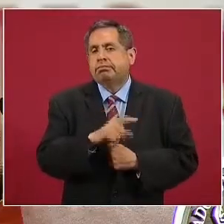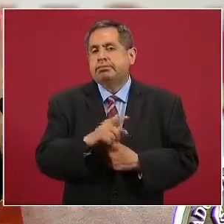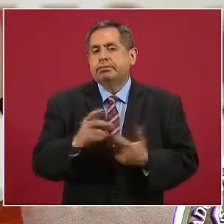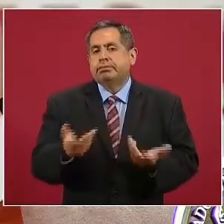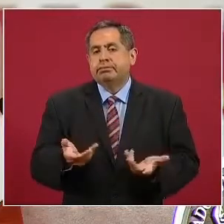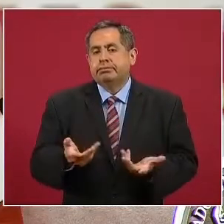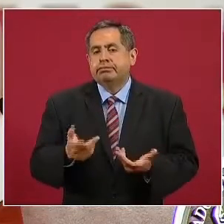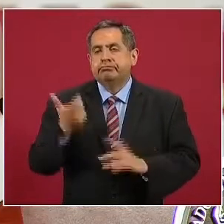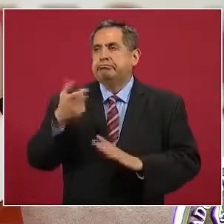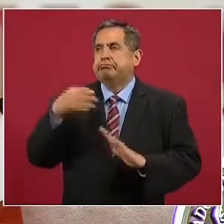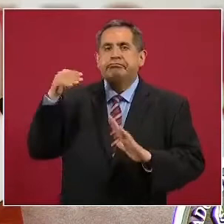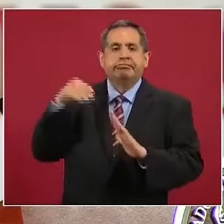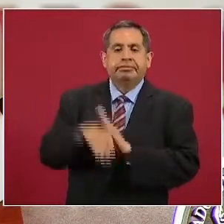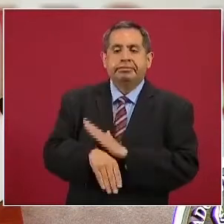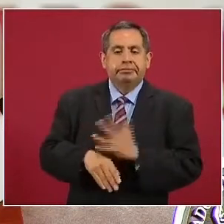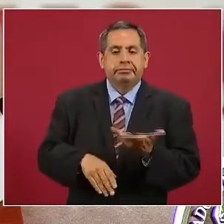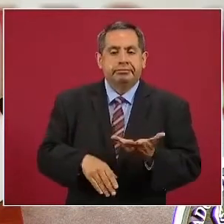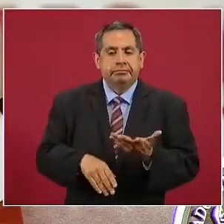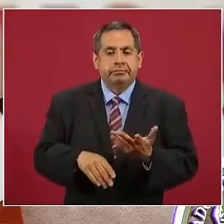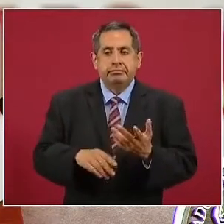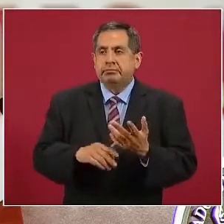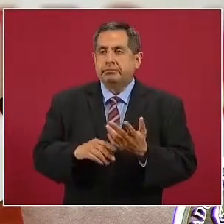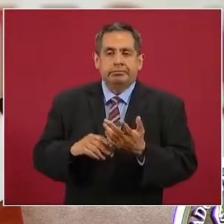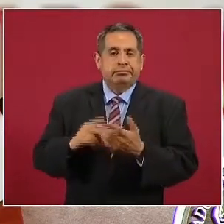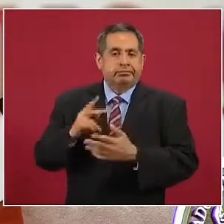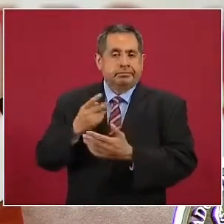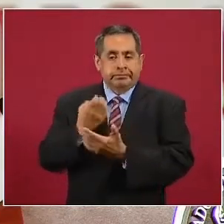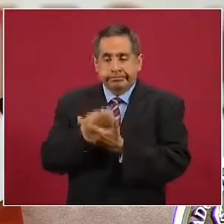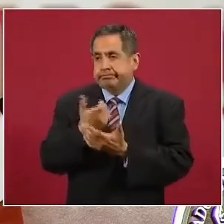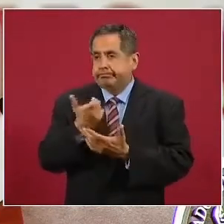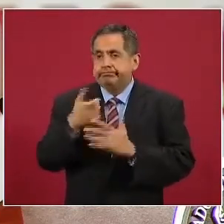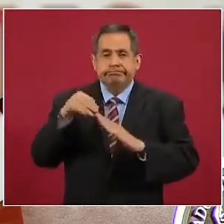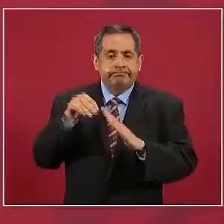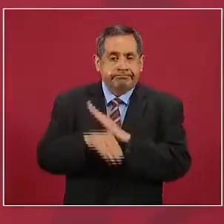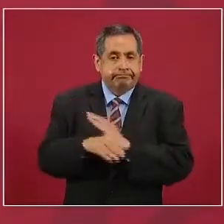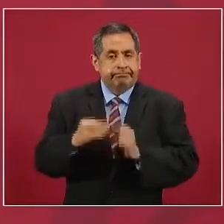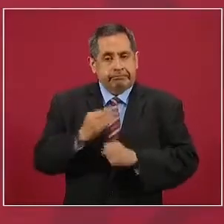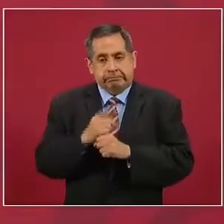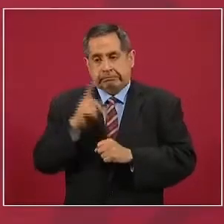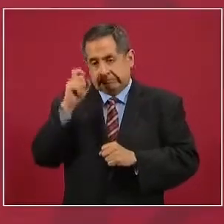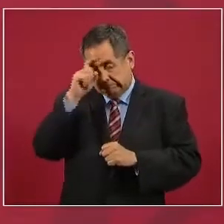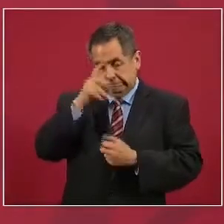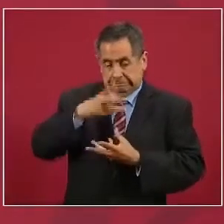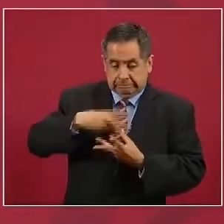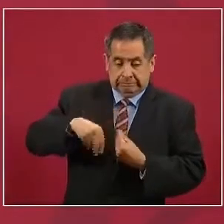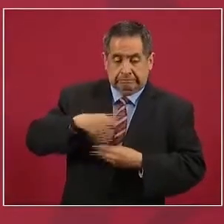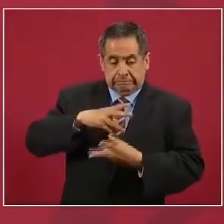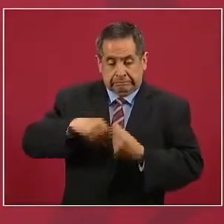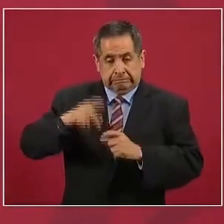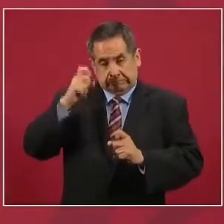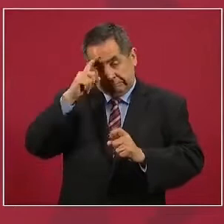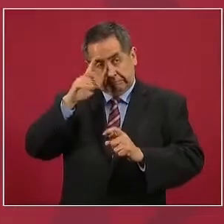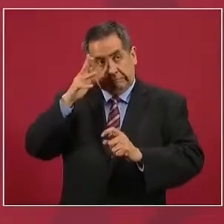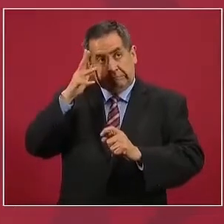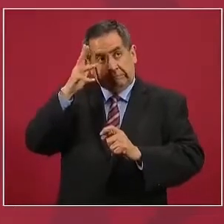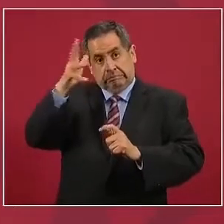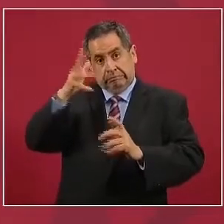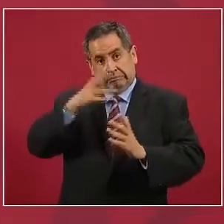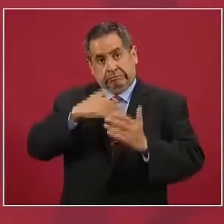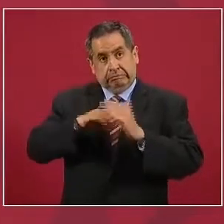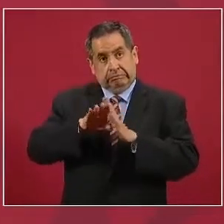se cayeron sus economías y les está costando más tiempo la recuperación. Entonces,